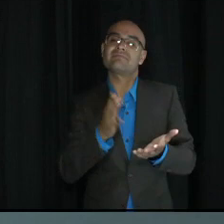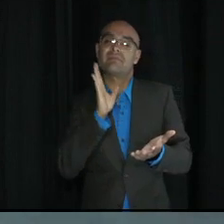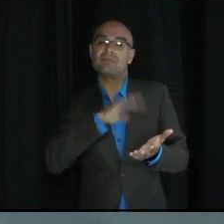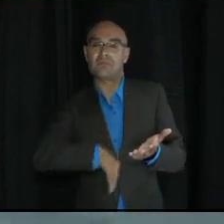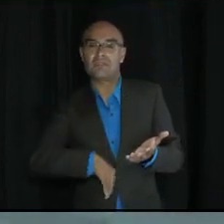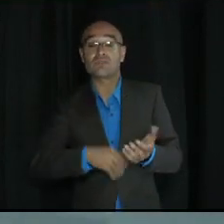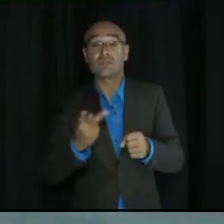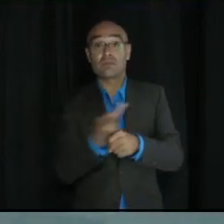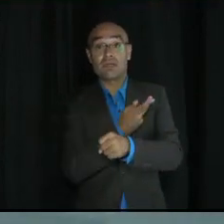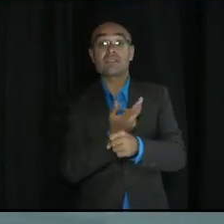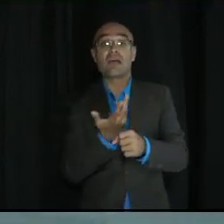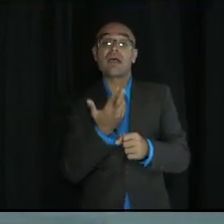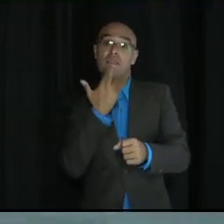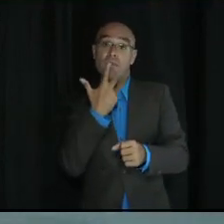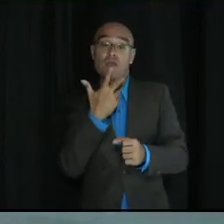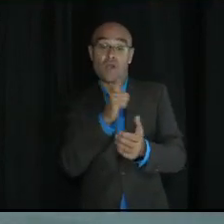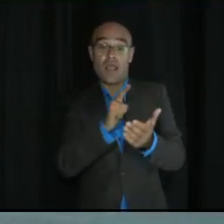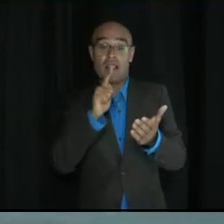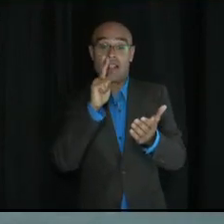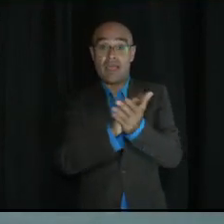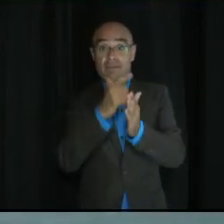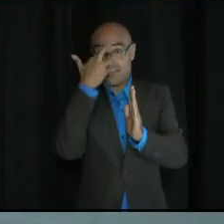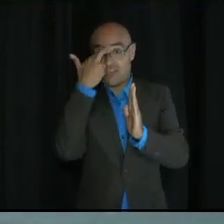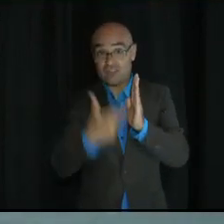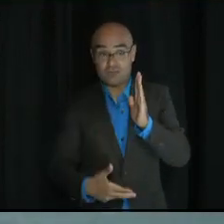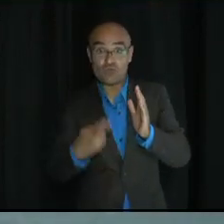se pueda denunciar ante la autoridad correspondiente.